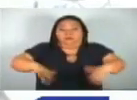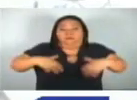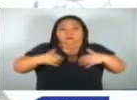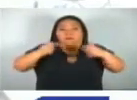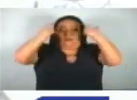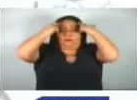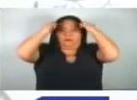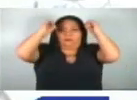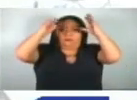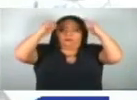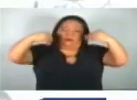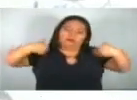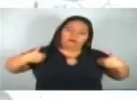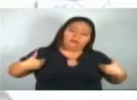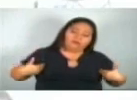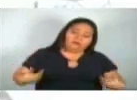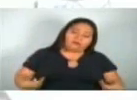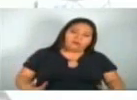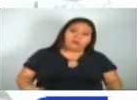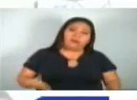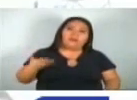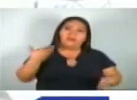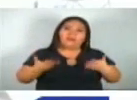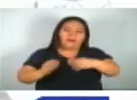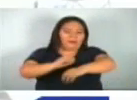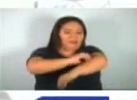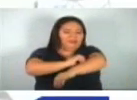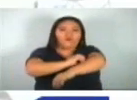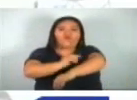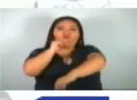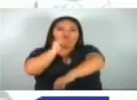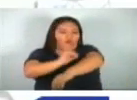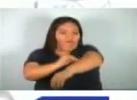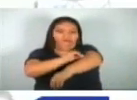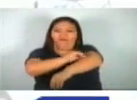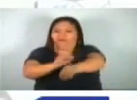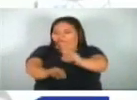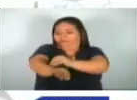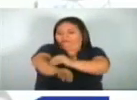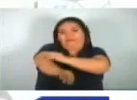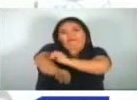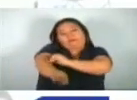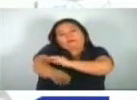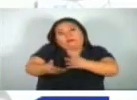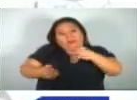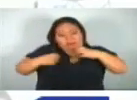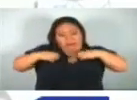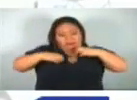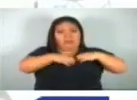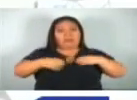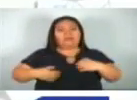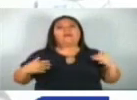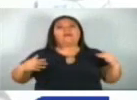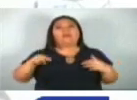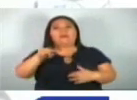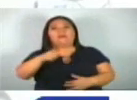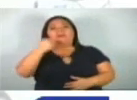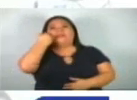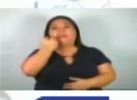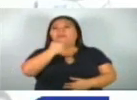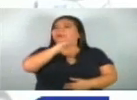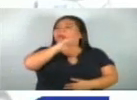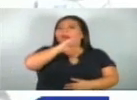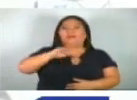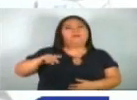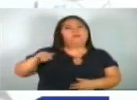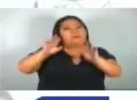cabeza, malestar general, dolor de cuerpo, me puede aparecer un sarpullido en el cuerpo. Y generalmente es una enfermedad que